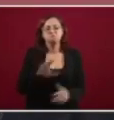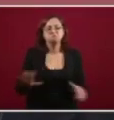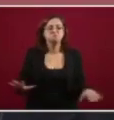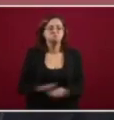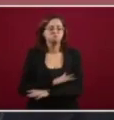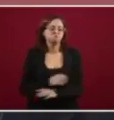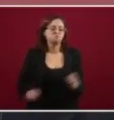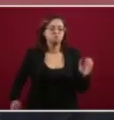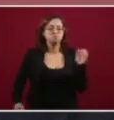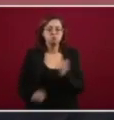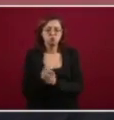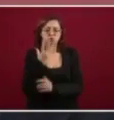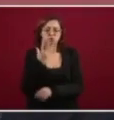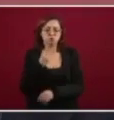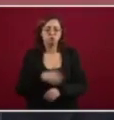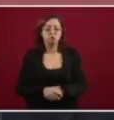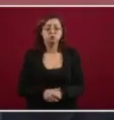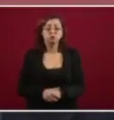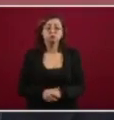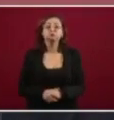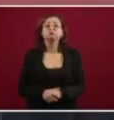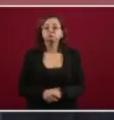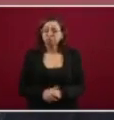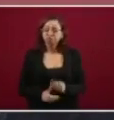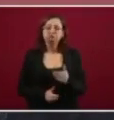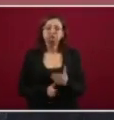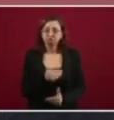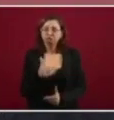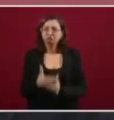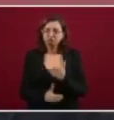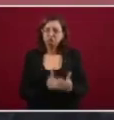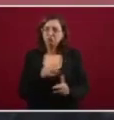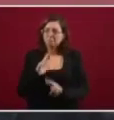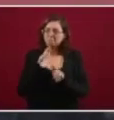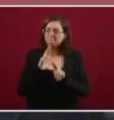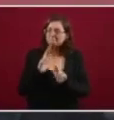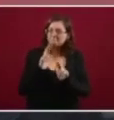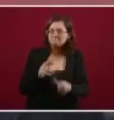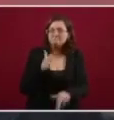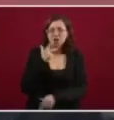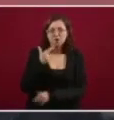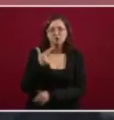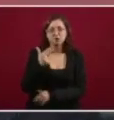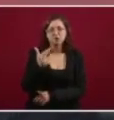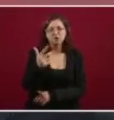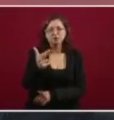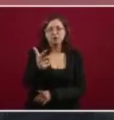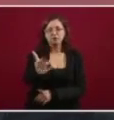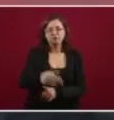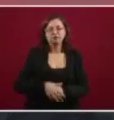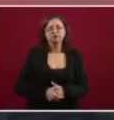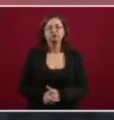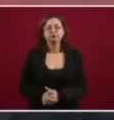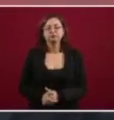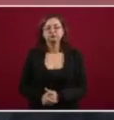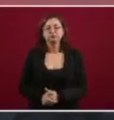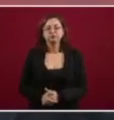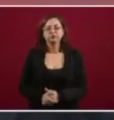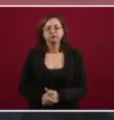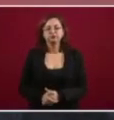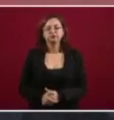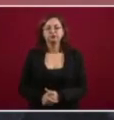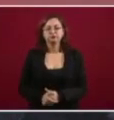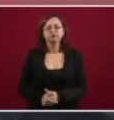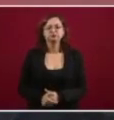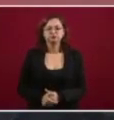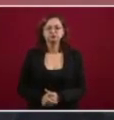nos está dando resultados y nos va a dar más o mejores resultados. Y